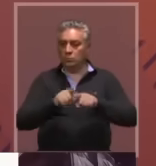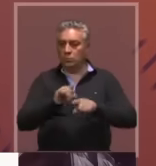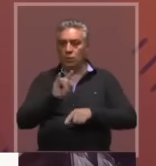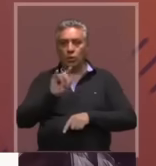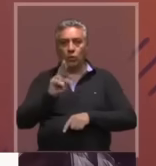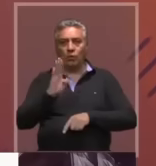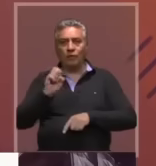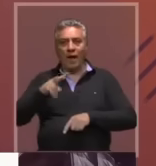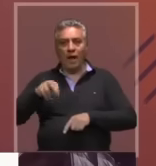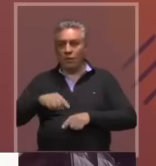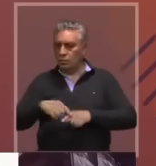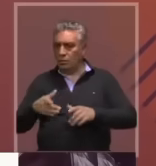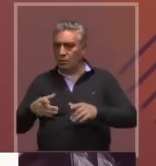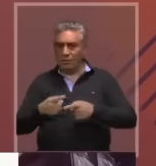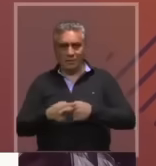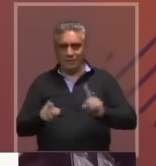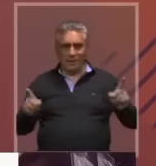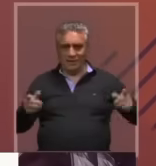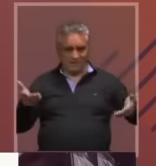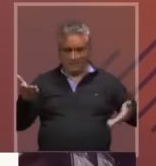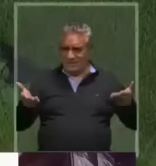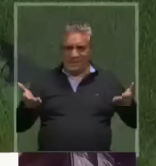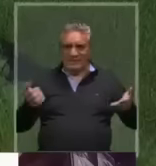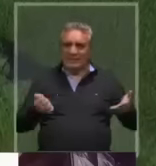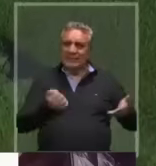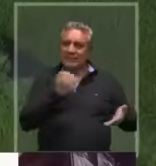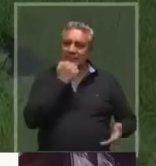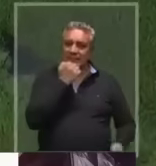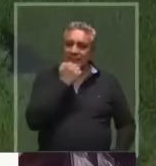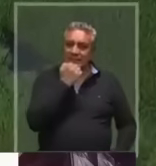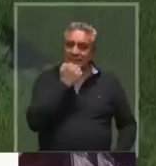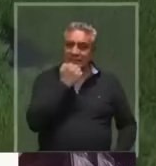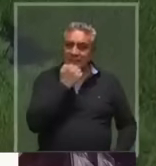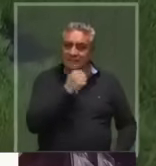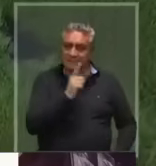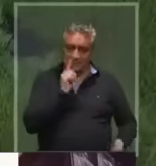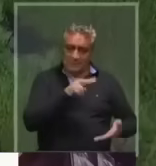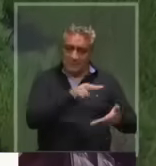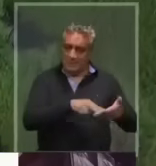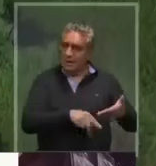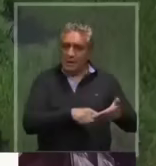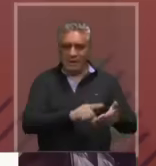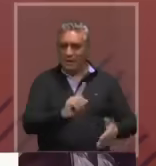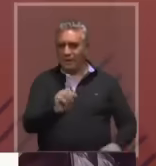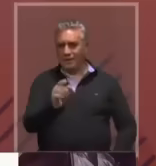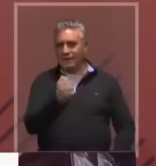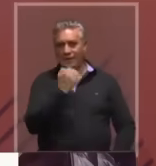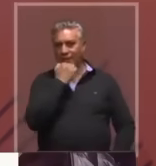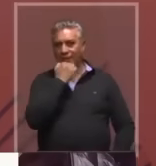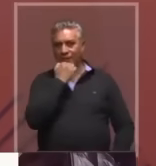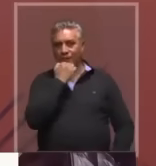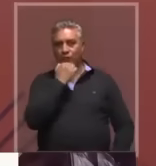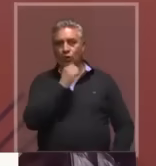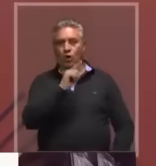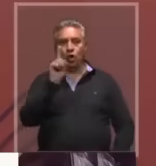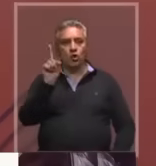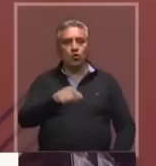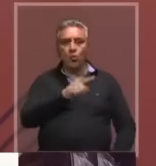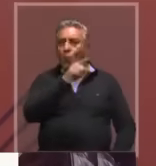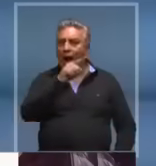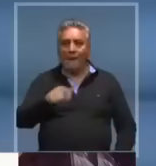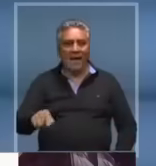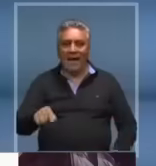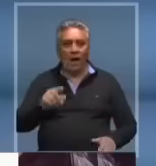terreno dunar. Otro de los grandes errores que él lee en este documento. Primero que nada, nunca más construir en dunas,